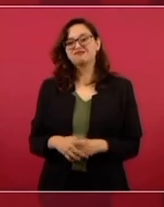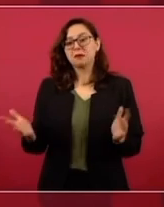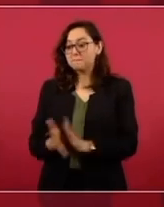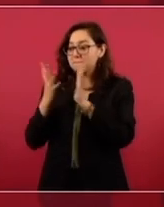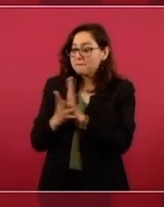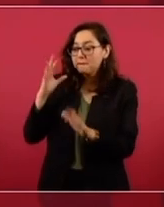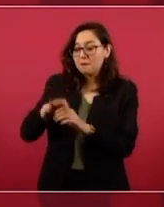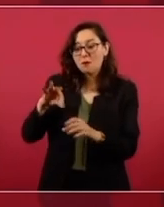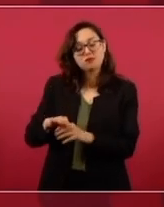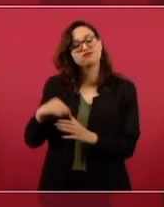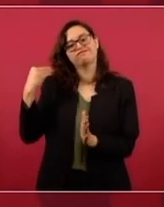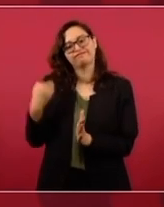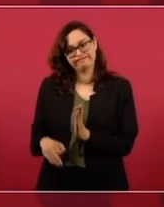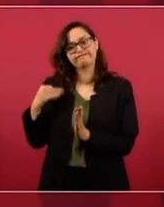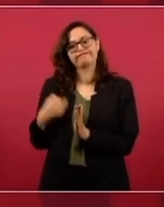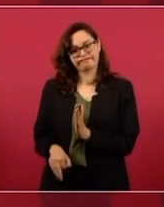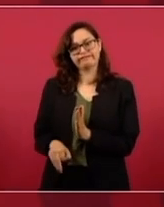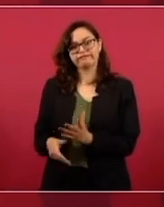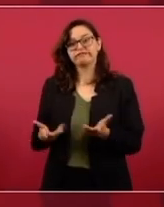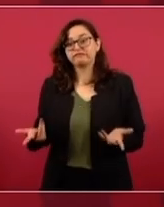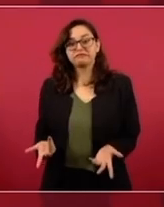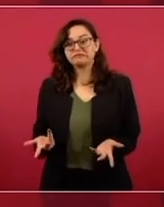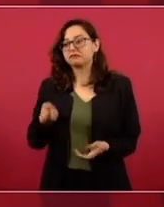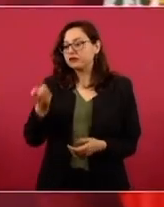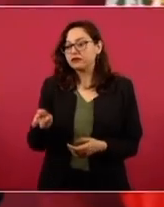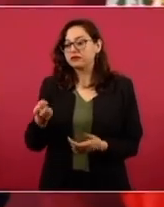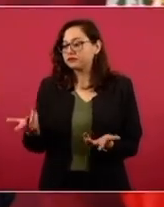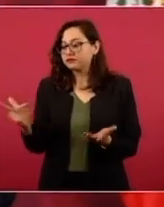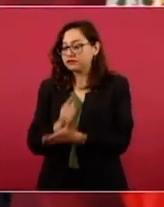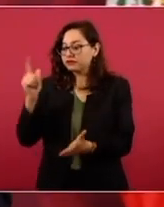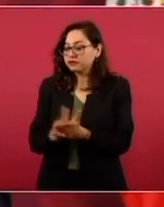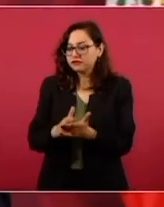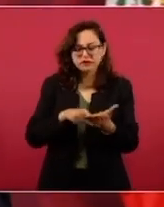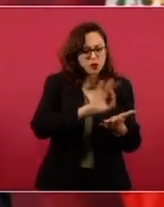suficientes ciudadanos no fue vinculatoria